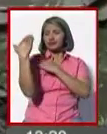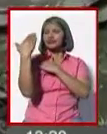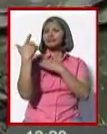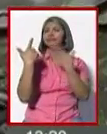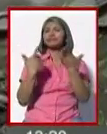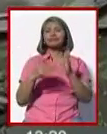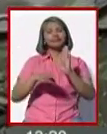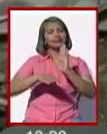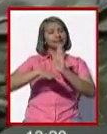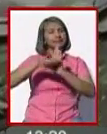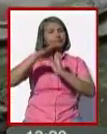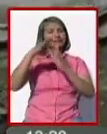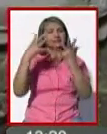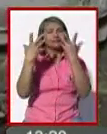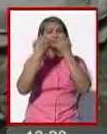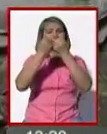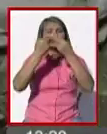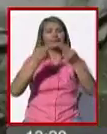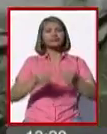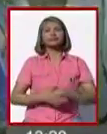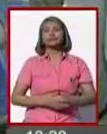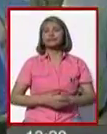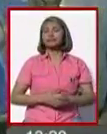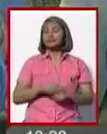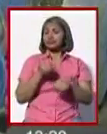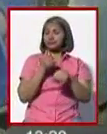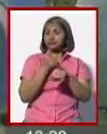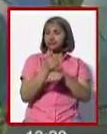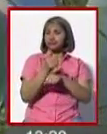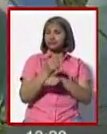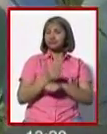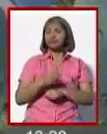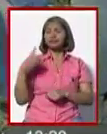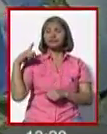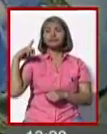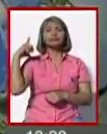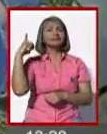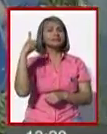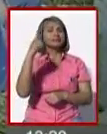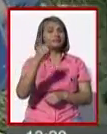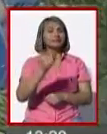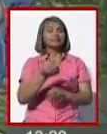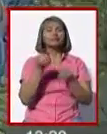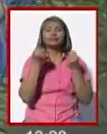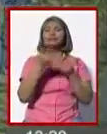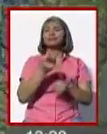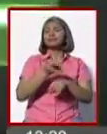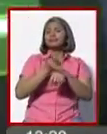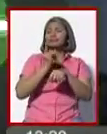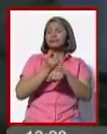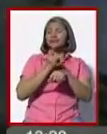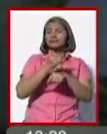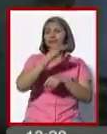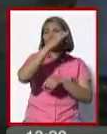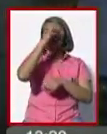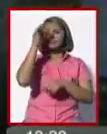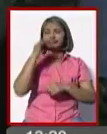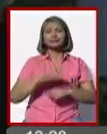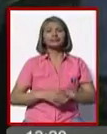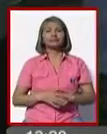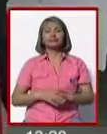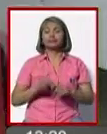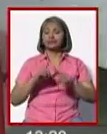se registró un alto índice de hechos de tránsito, donde los protagonistas principales son la velocidad y el consumo excesivo de bebidas